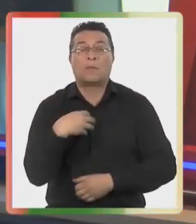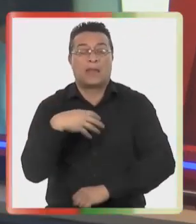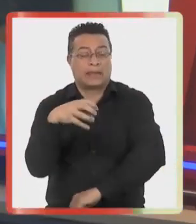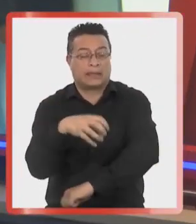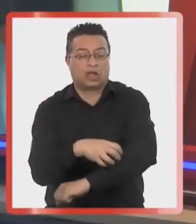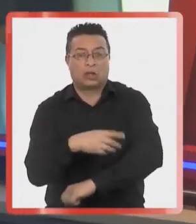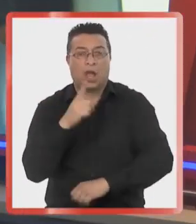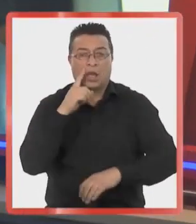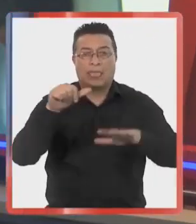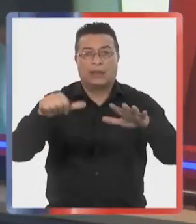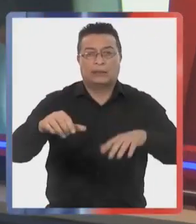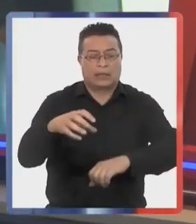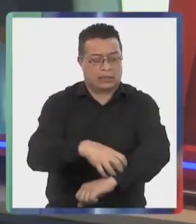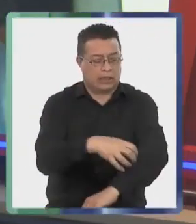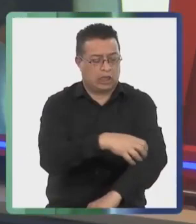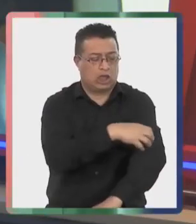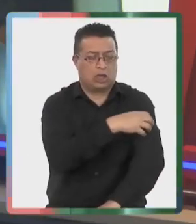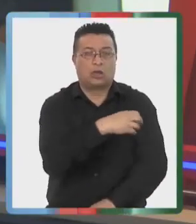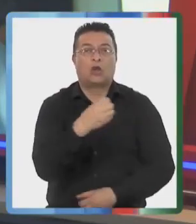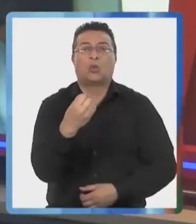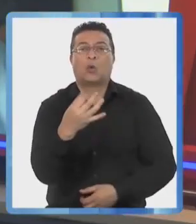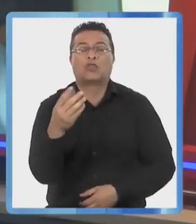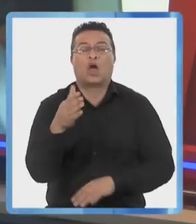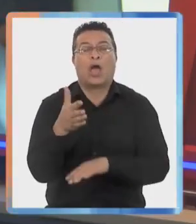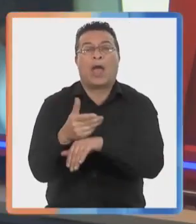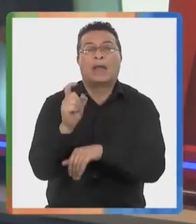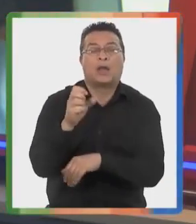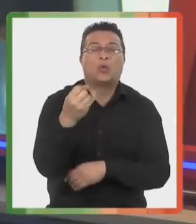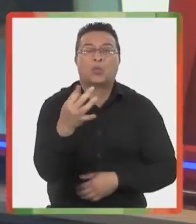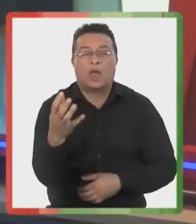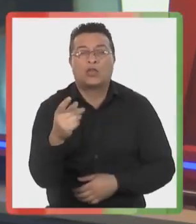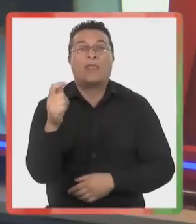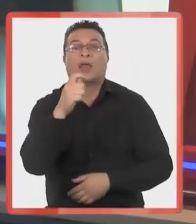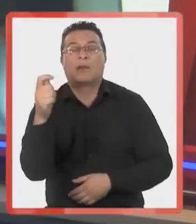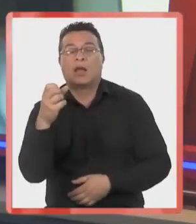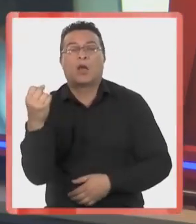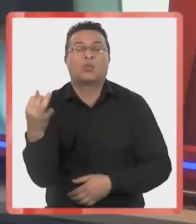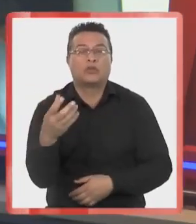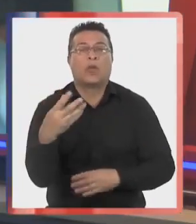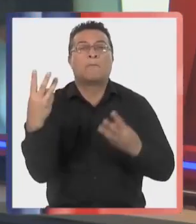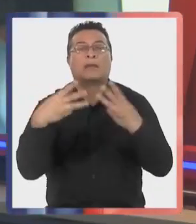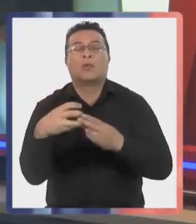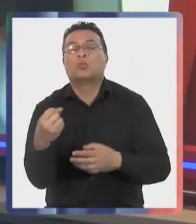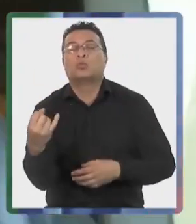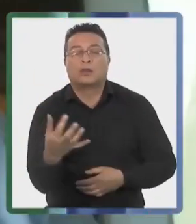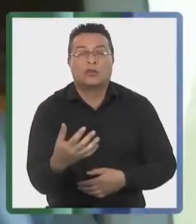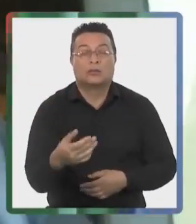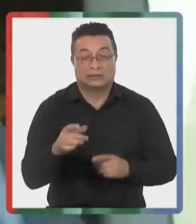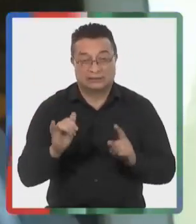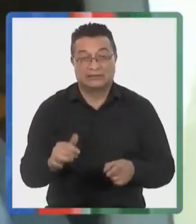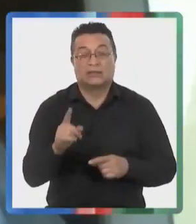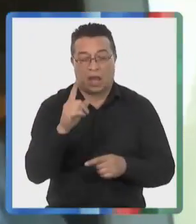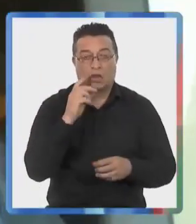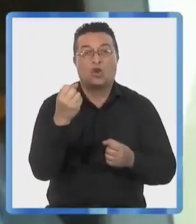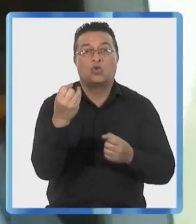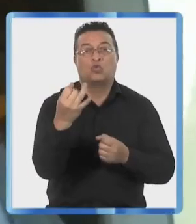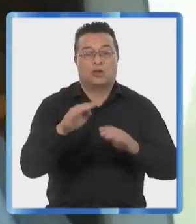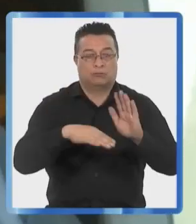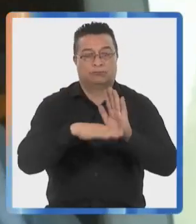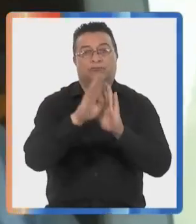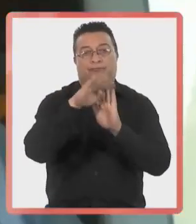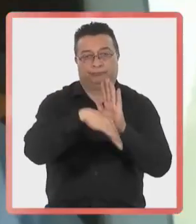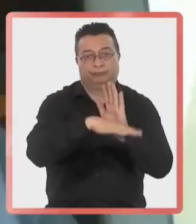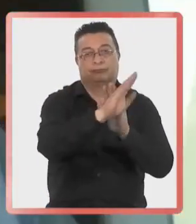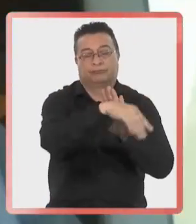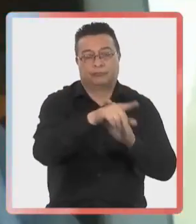región? Hay 16 regiones en Chile. ¿Cuánto será, por ejemplo, la región de Arica y Parinacota, Tarapacá, en fin, hasta Magallanes? Sí, bueno, es un número variable.